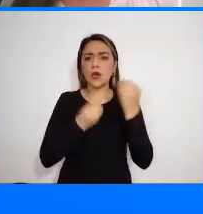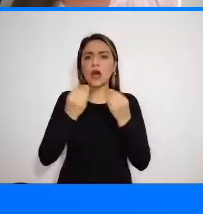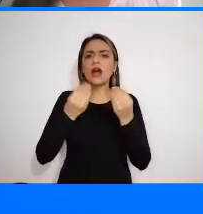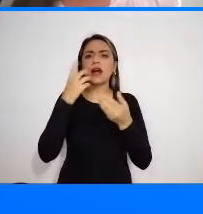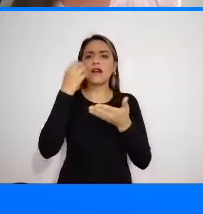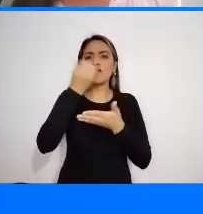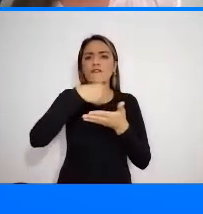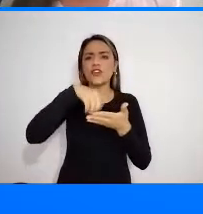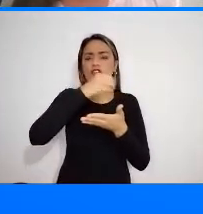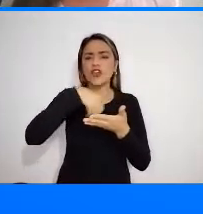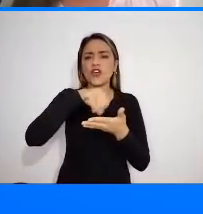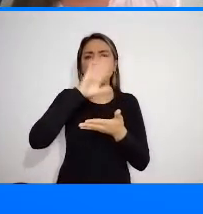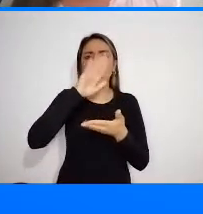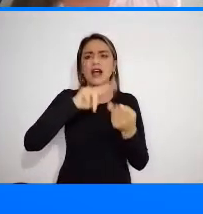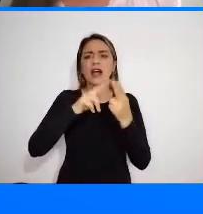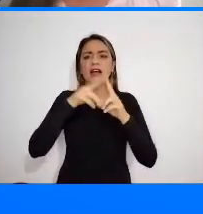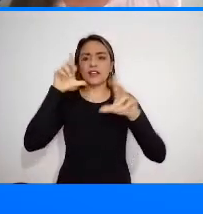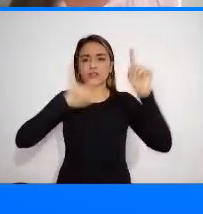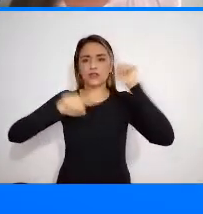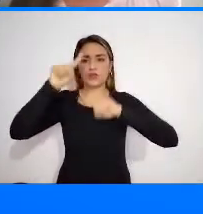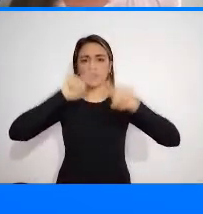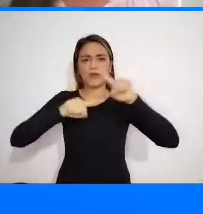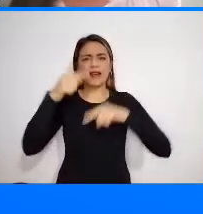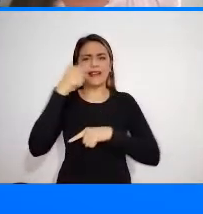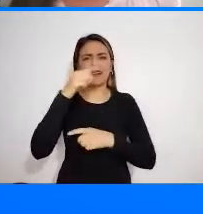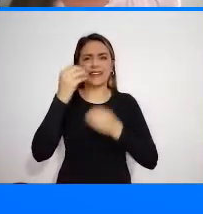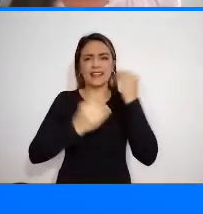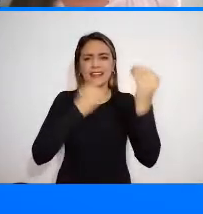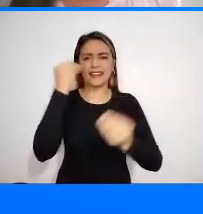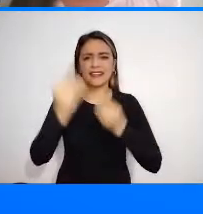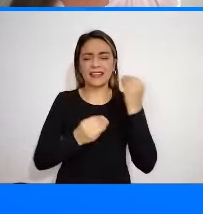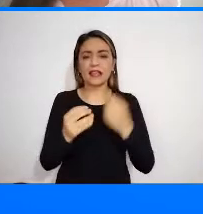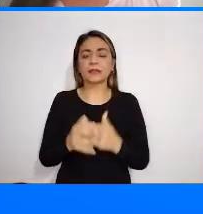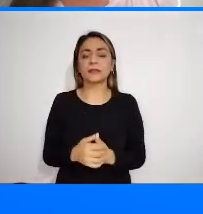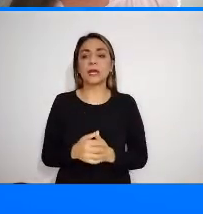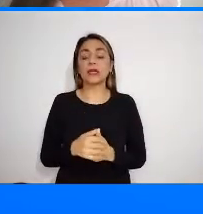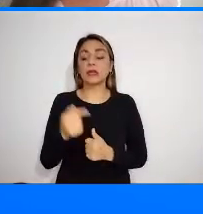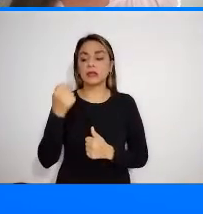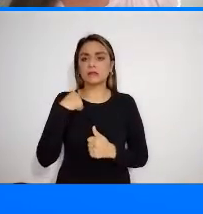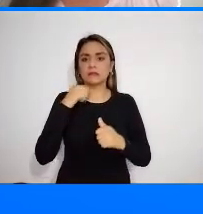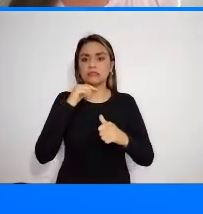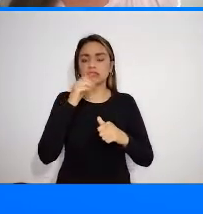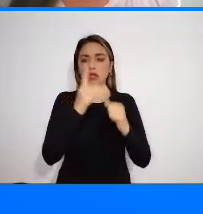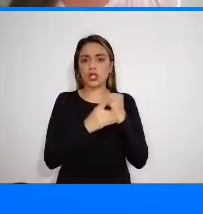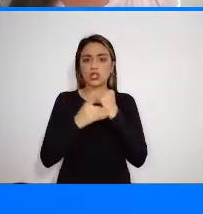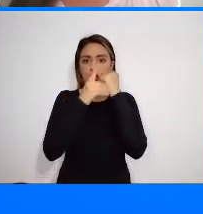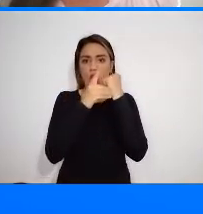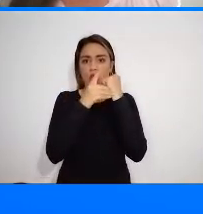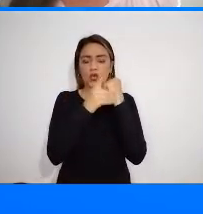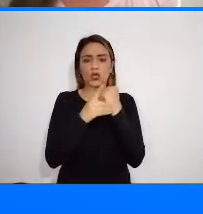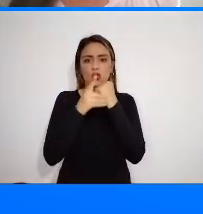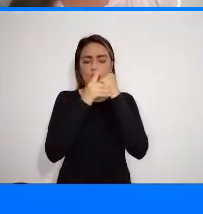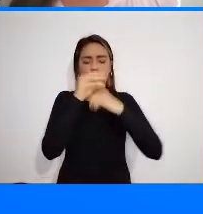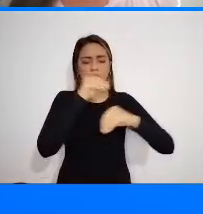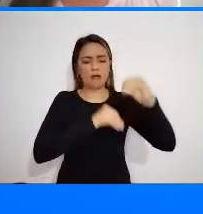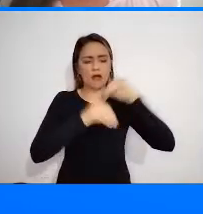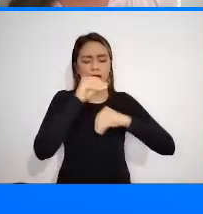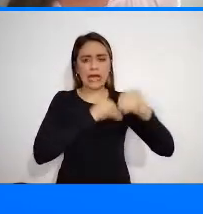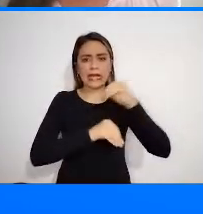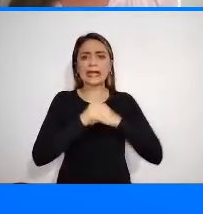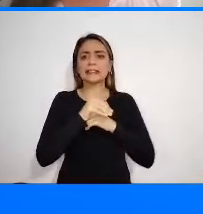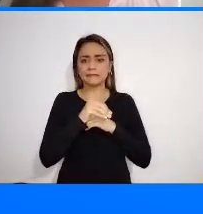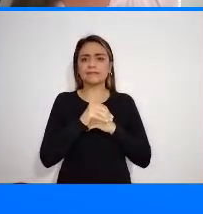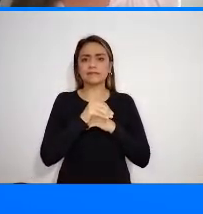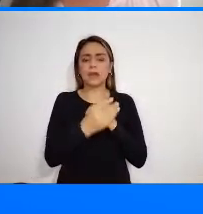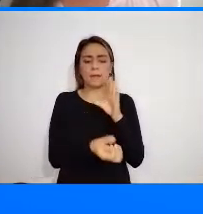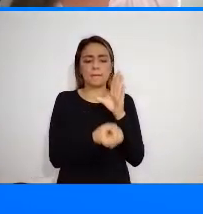bióloga en turismo. Pues cuando inicié el doctorado, eh, se